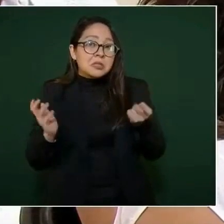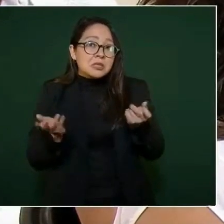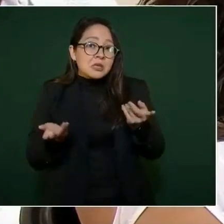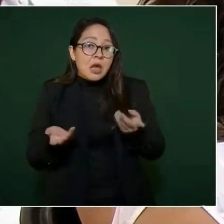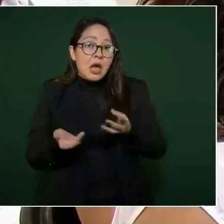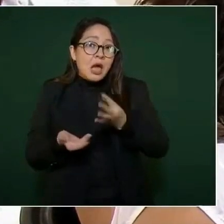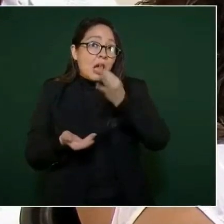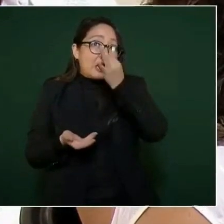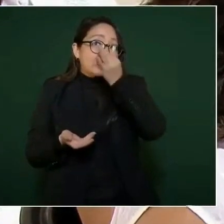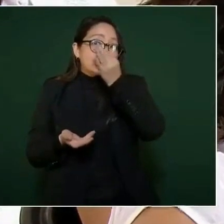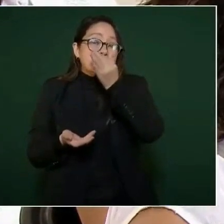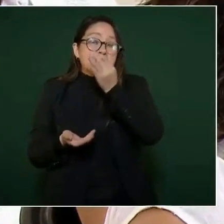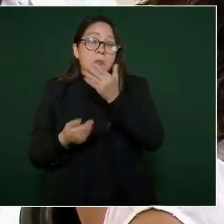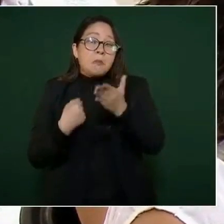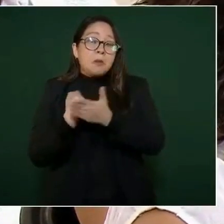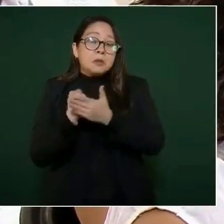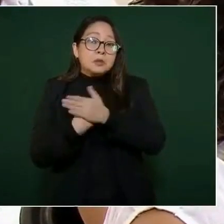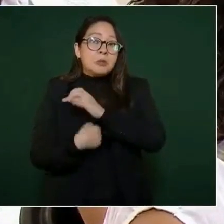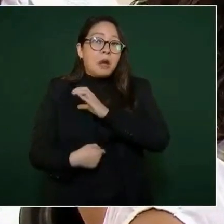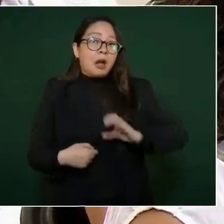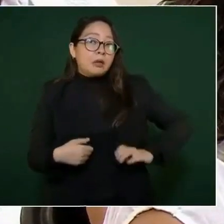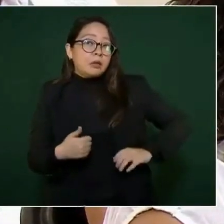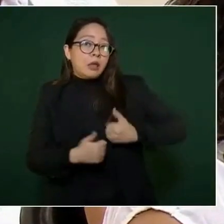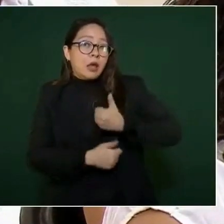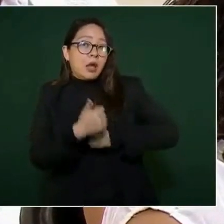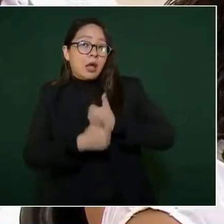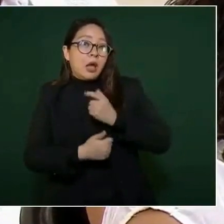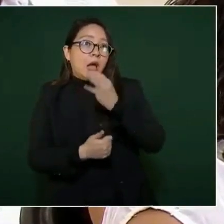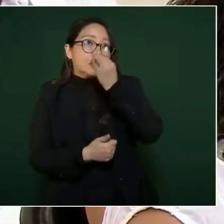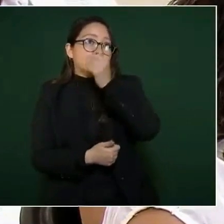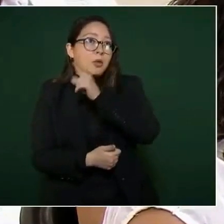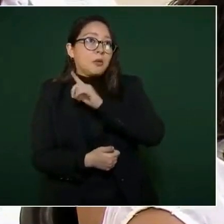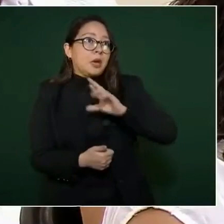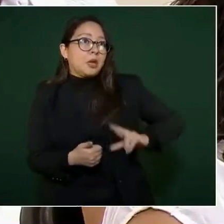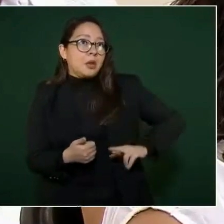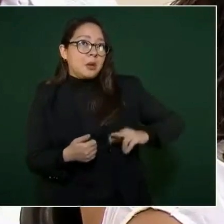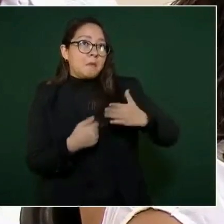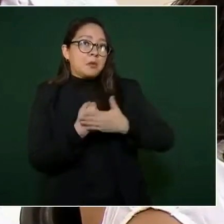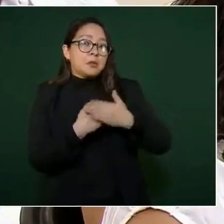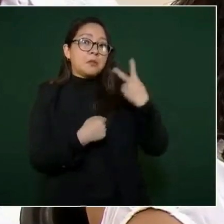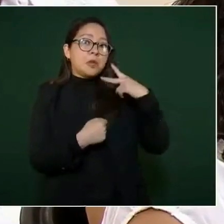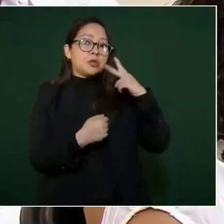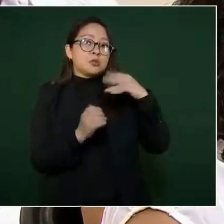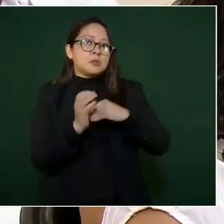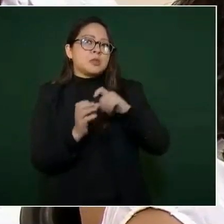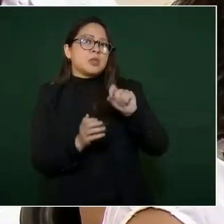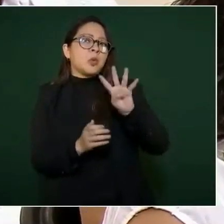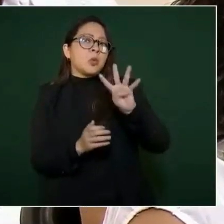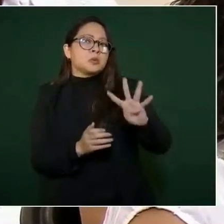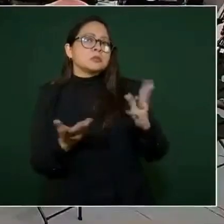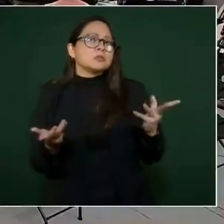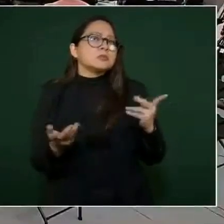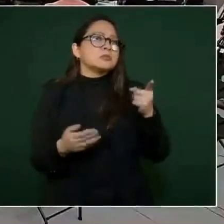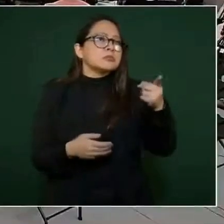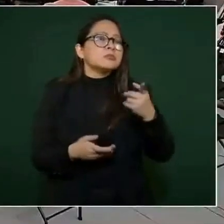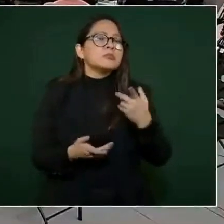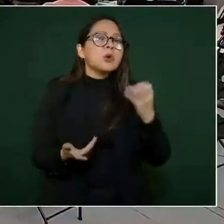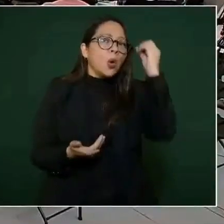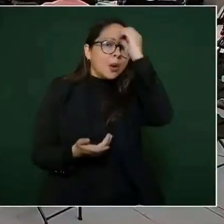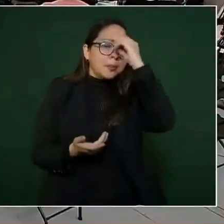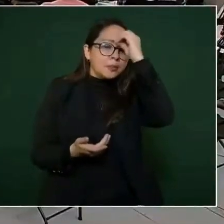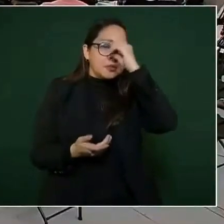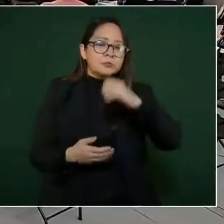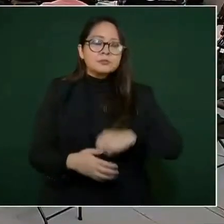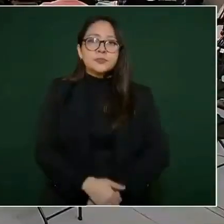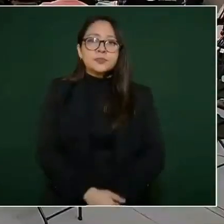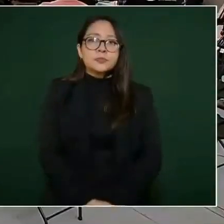la candidata, incluso ya está casi gobernadora de Veracruz para el 2024. ¿Qué opinión le merece esto?